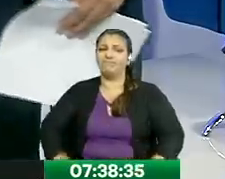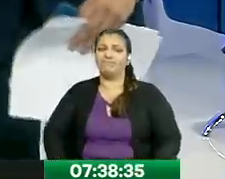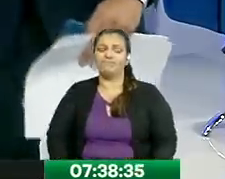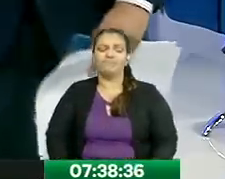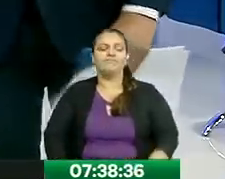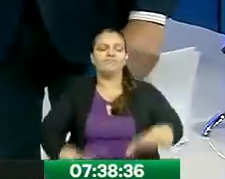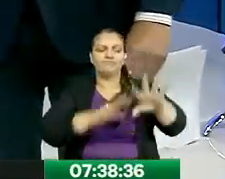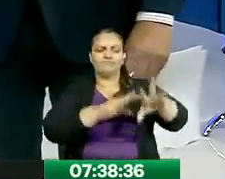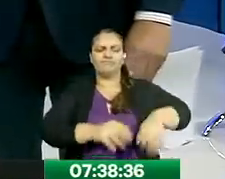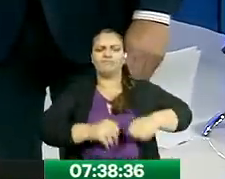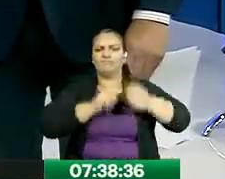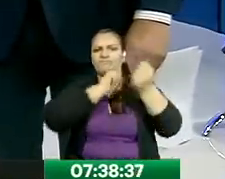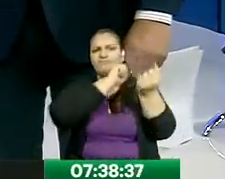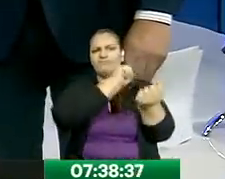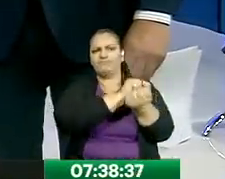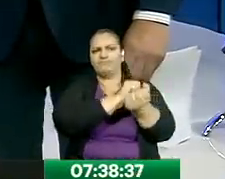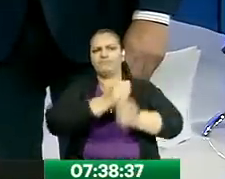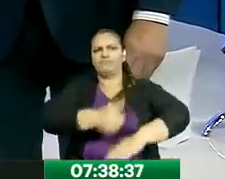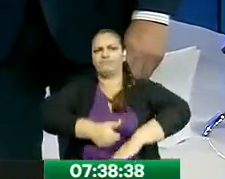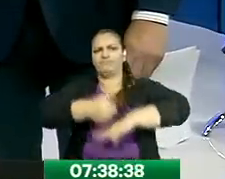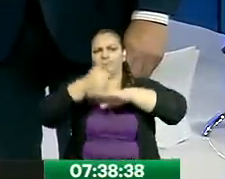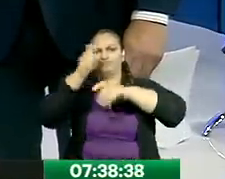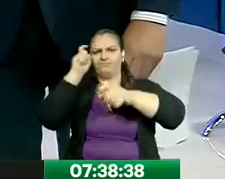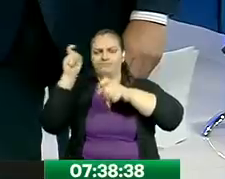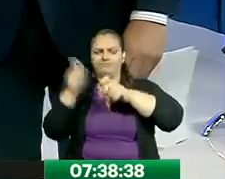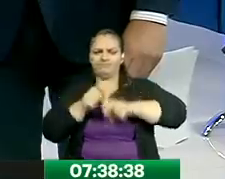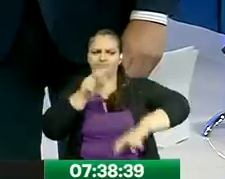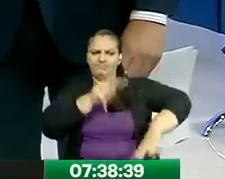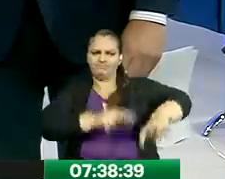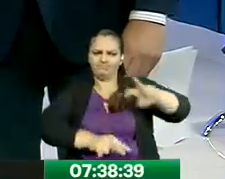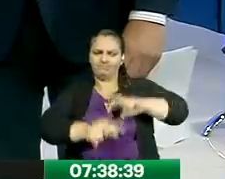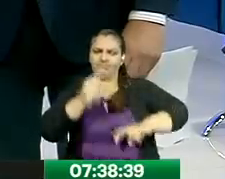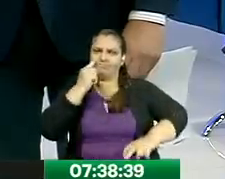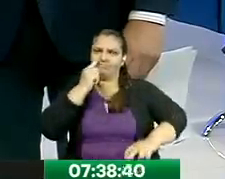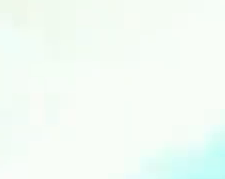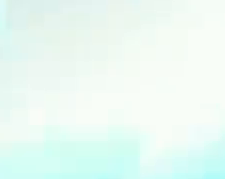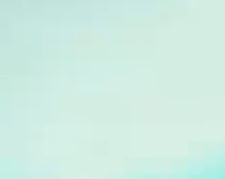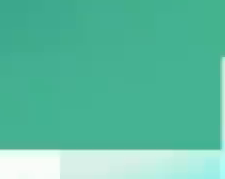máxima pena de 22 años de prisión